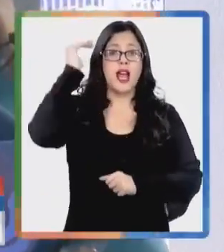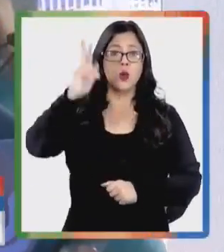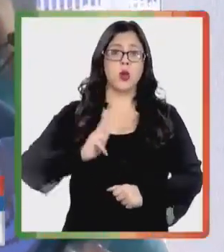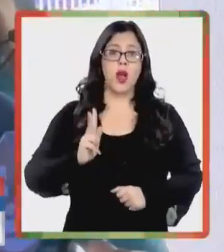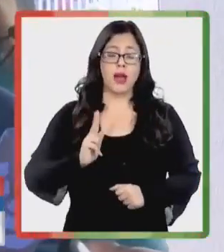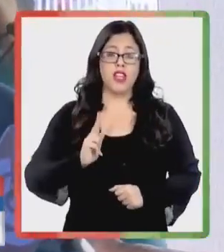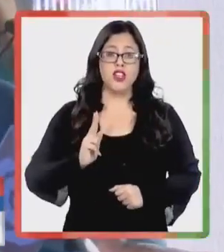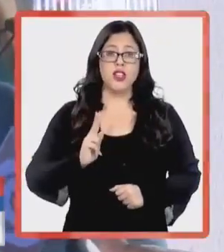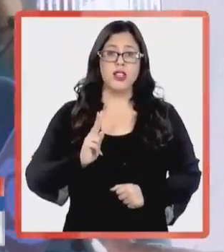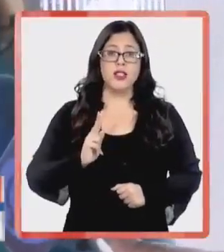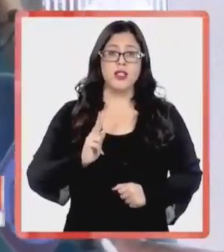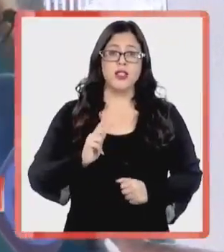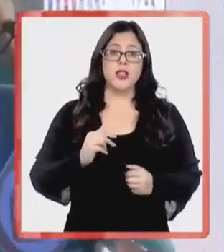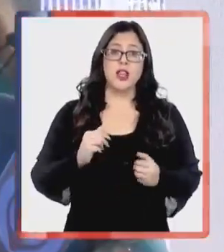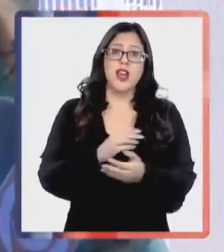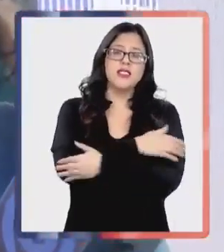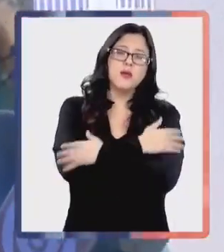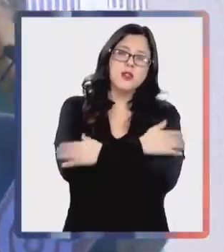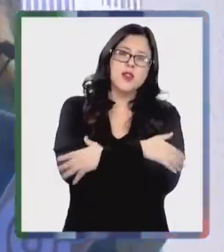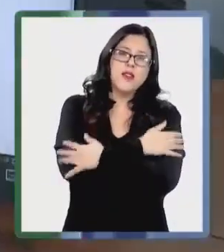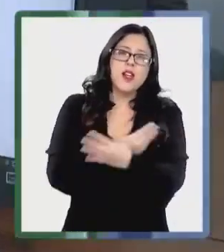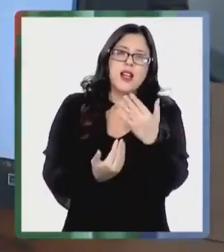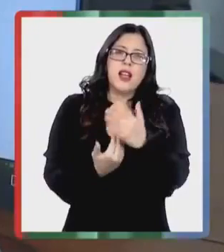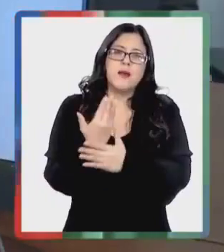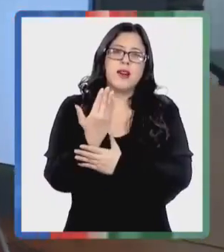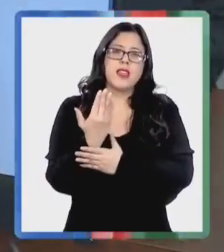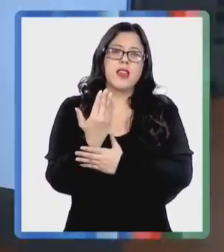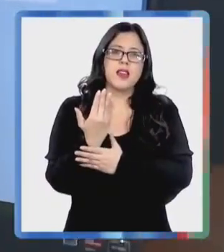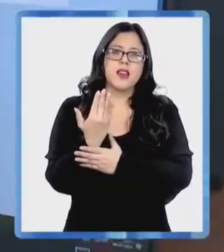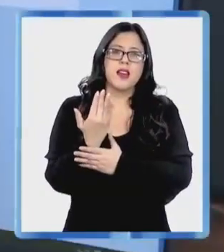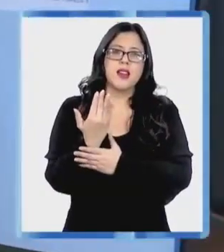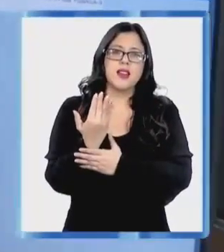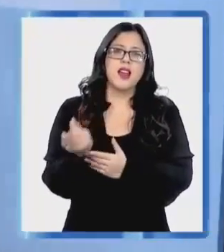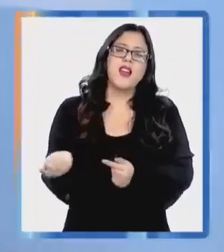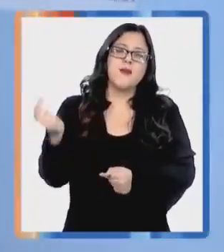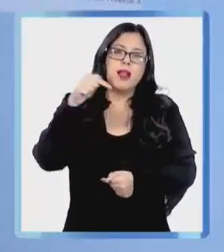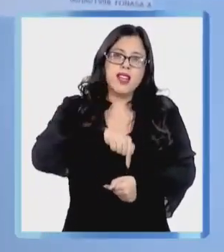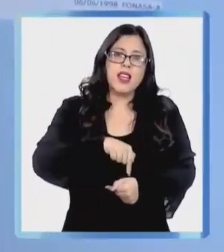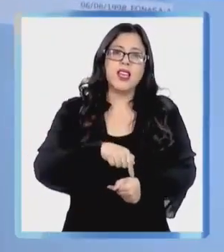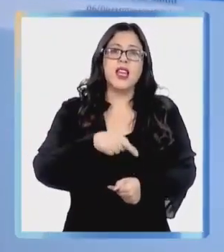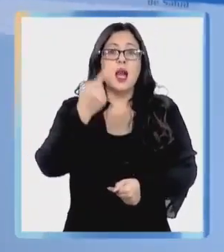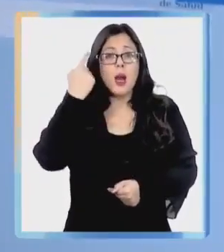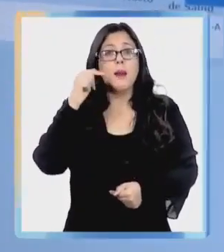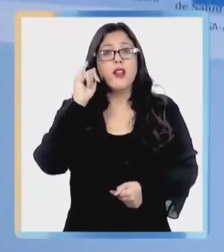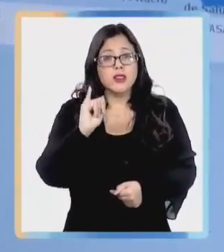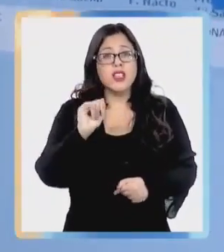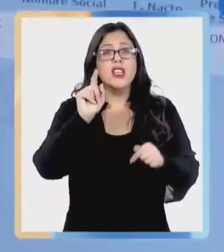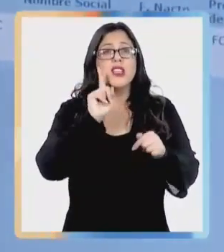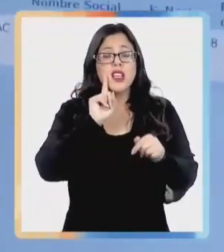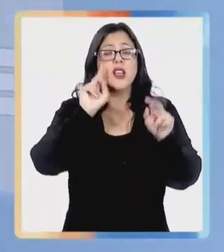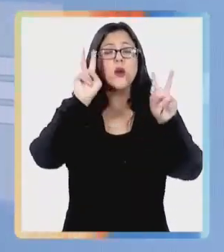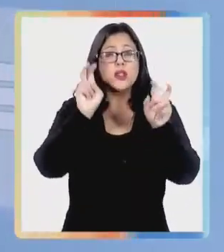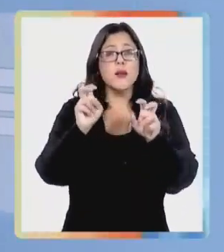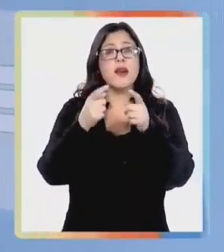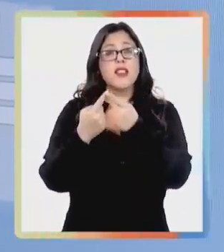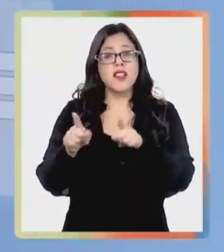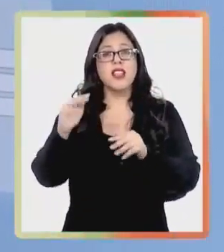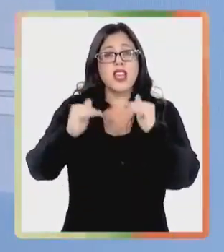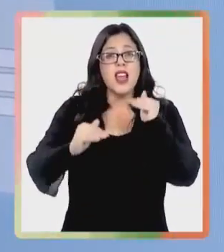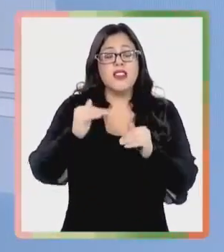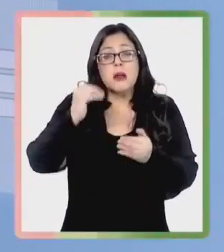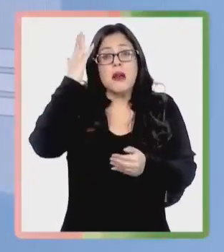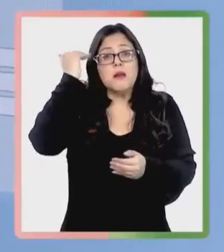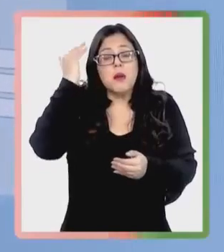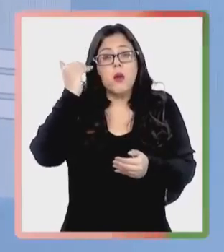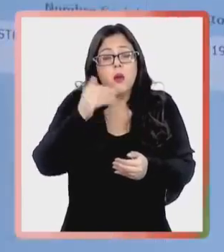tercera edad, que hace tanto frío en la mañana están ellas aquí. Pero sí tiene algo contrario, que a veces uno no